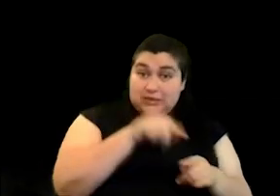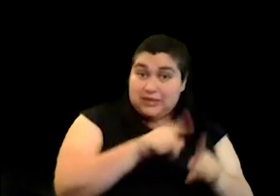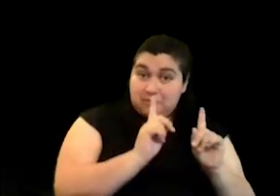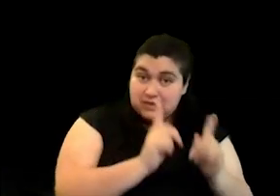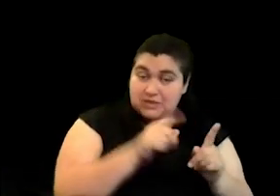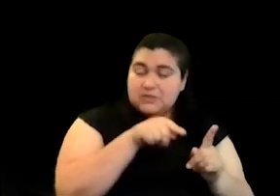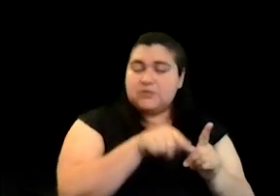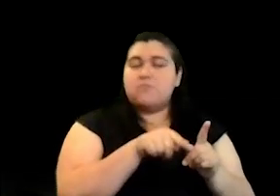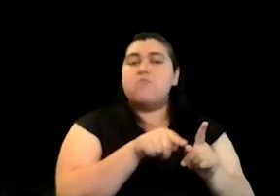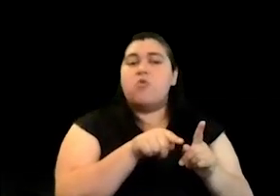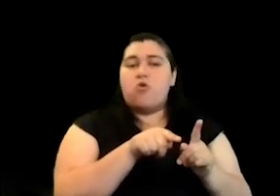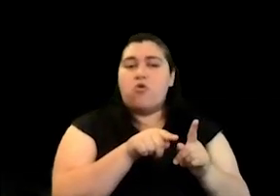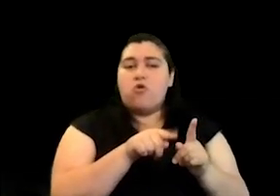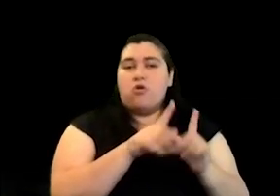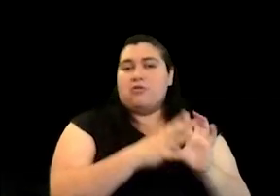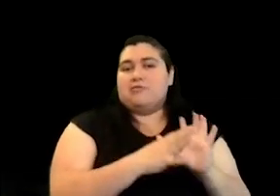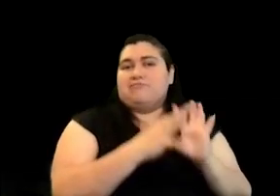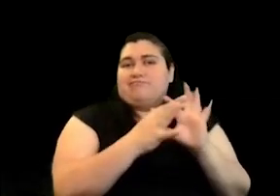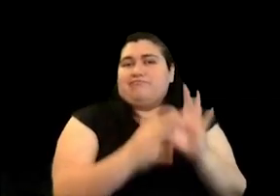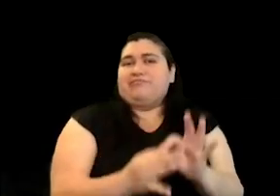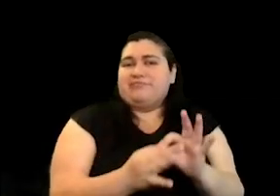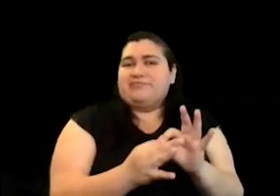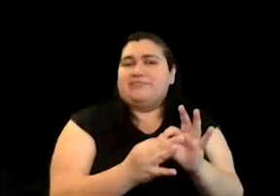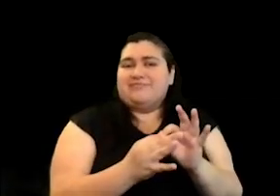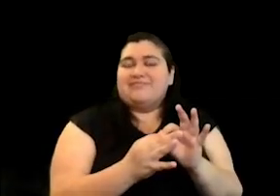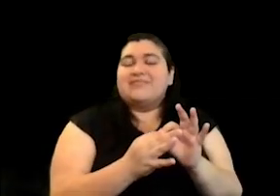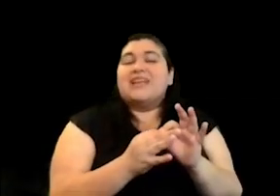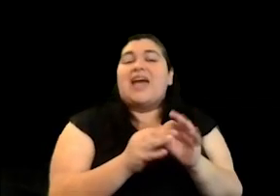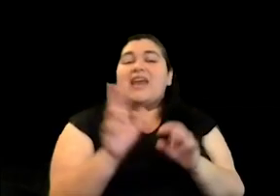se complementa con la resolución